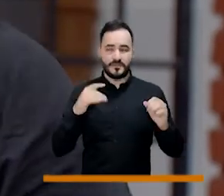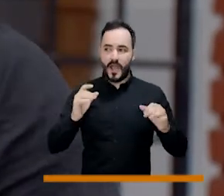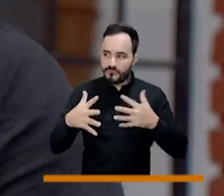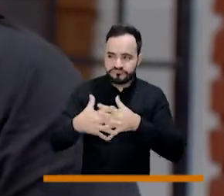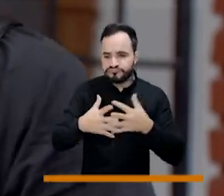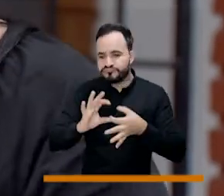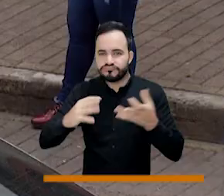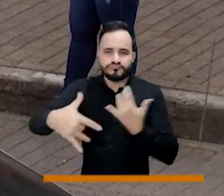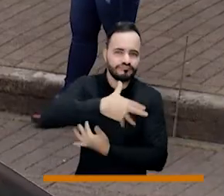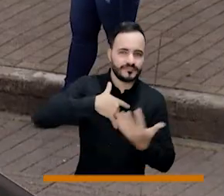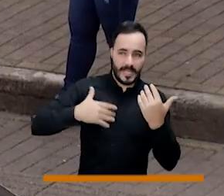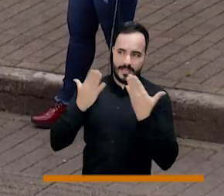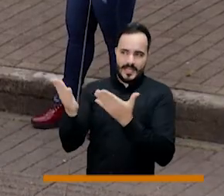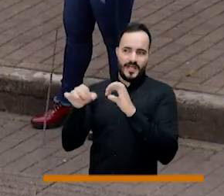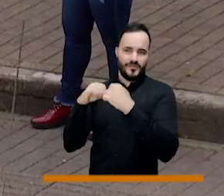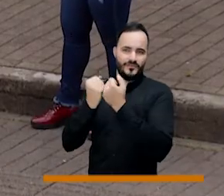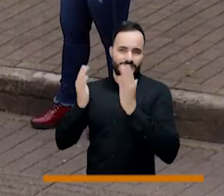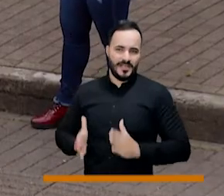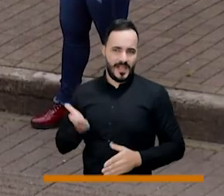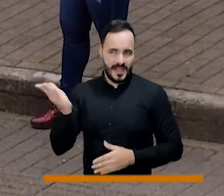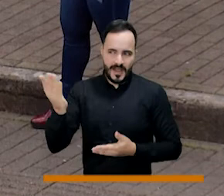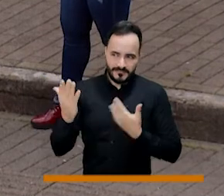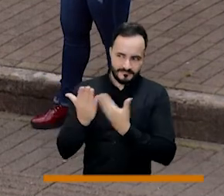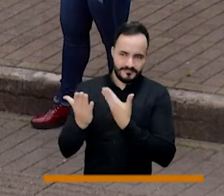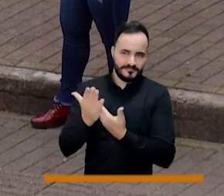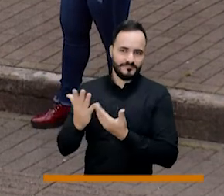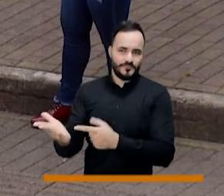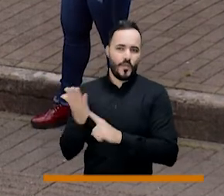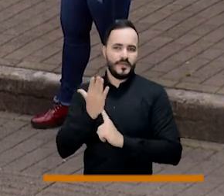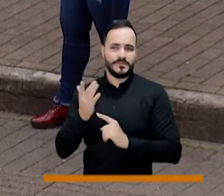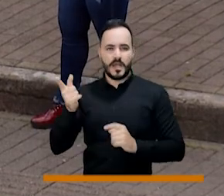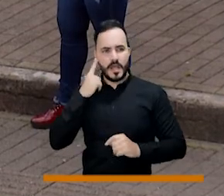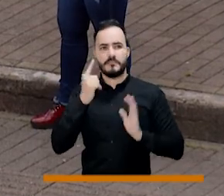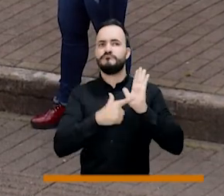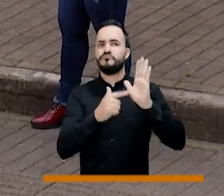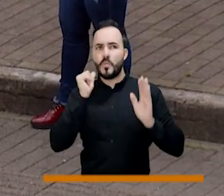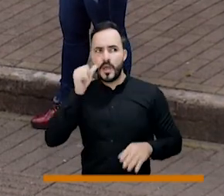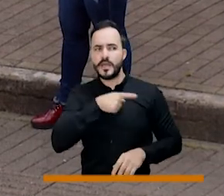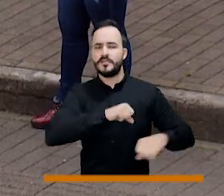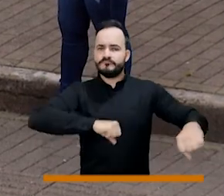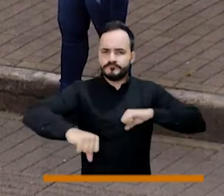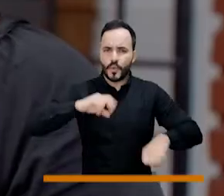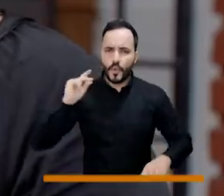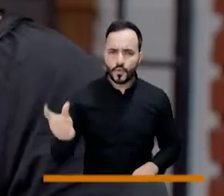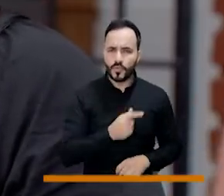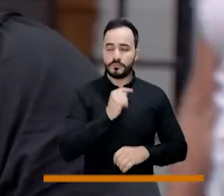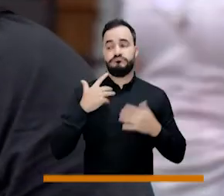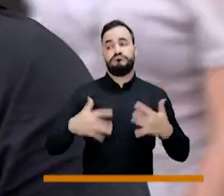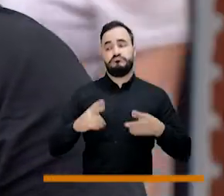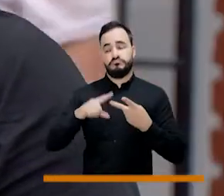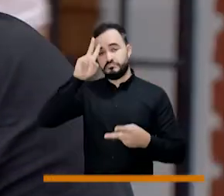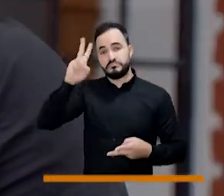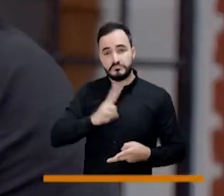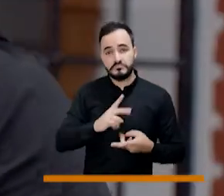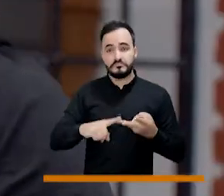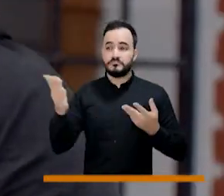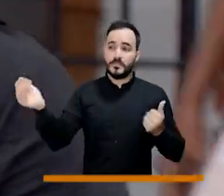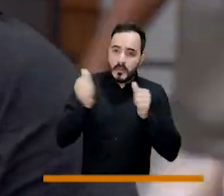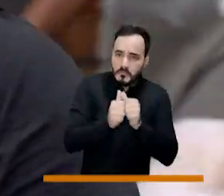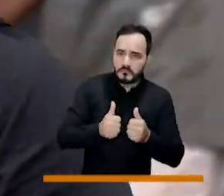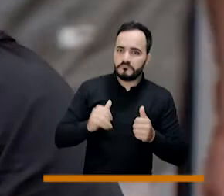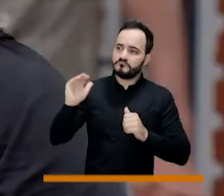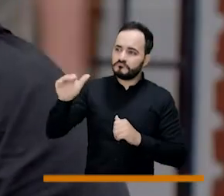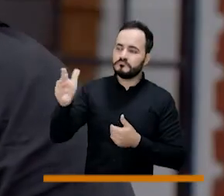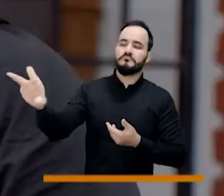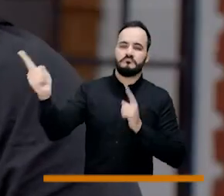Un ejemplo es el concejal Babington Flores, que siempre está mostrando el trabajo que hacemos las mujeres, nos